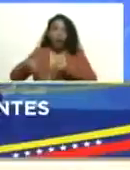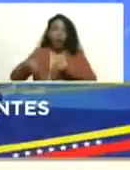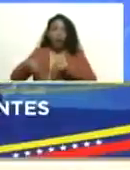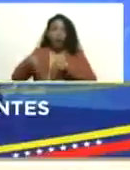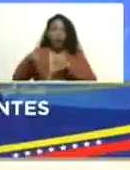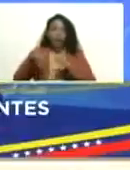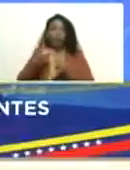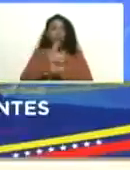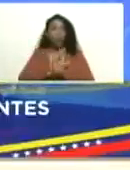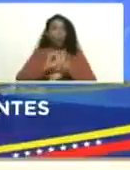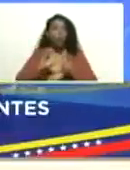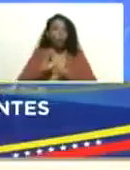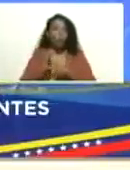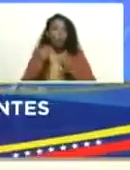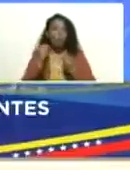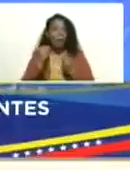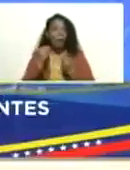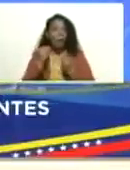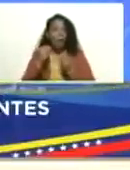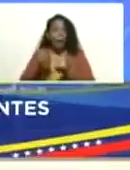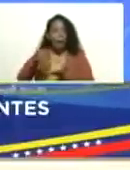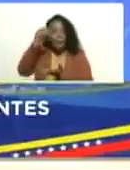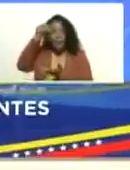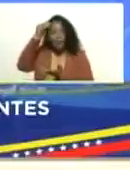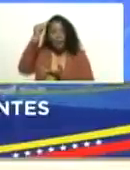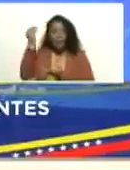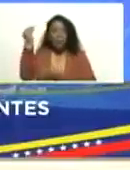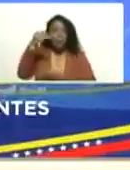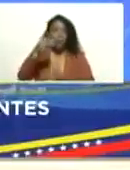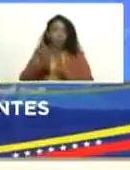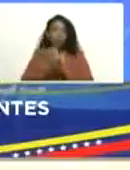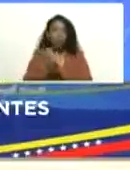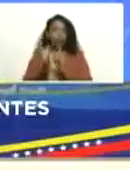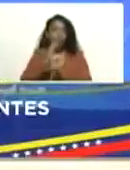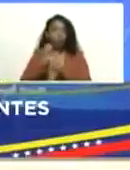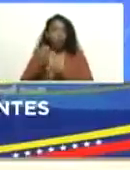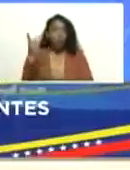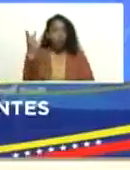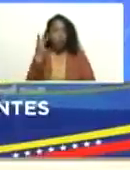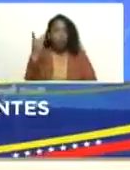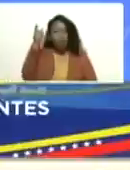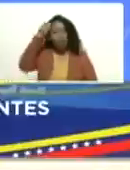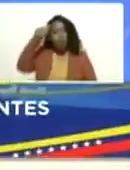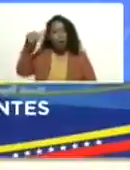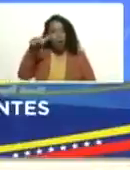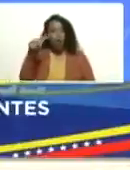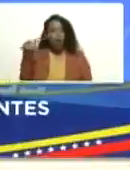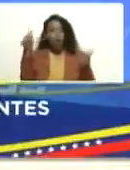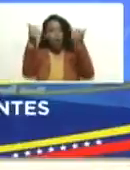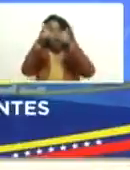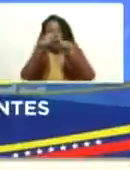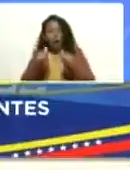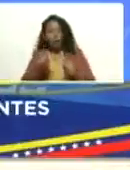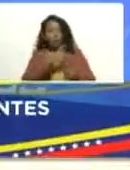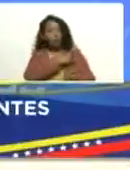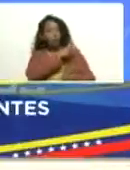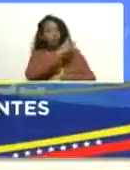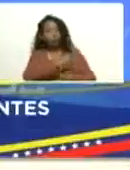para seguir acercando la identidad y el alma de nuestro pueblo, el arte, la